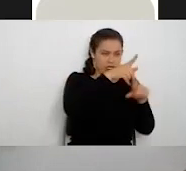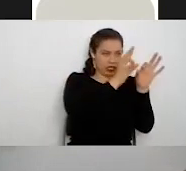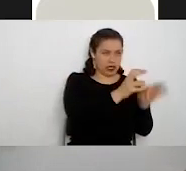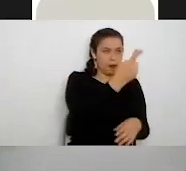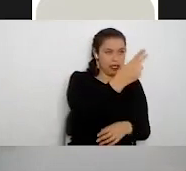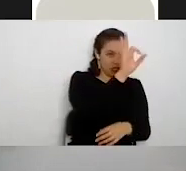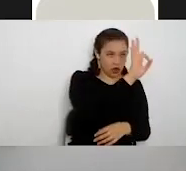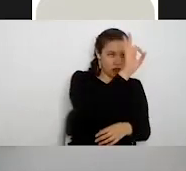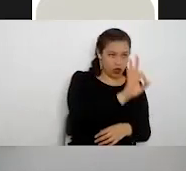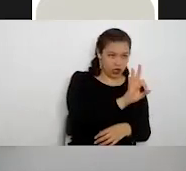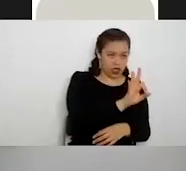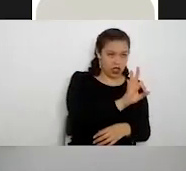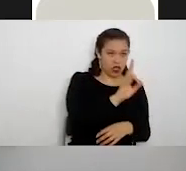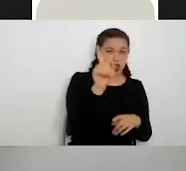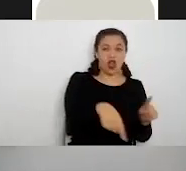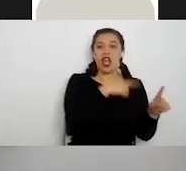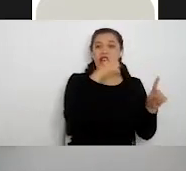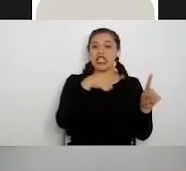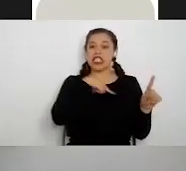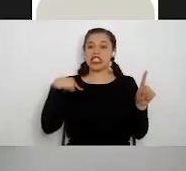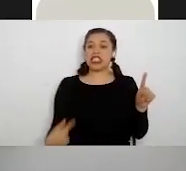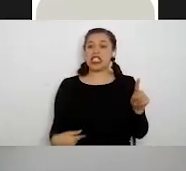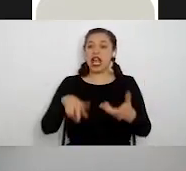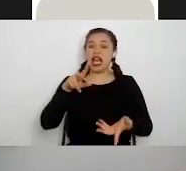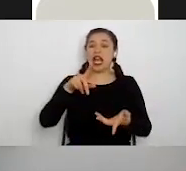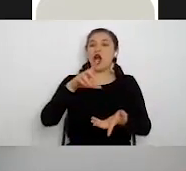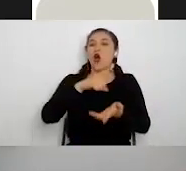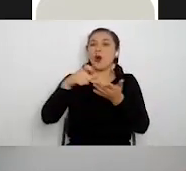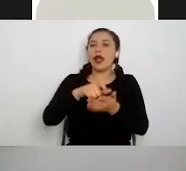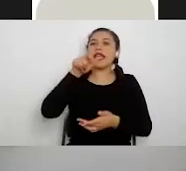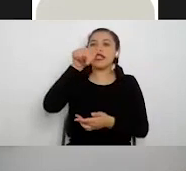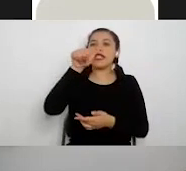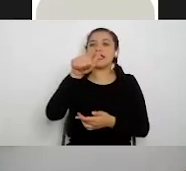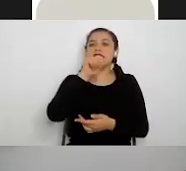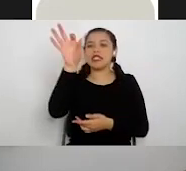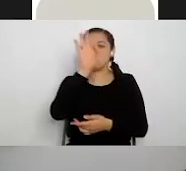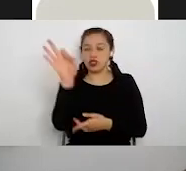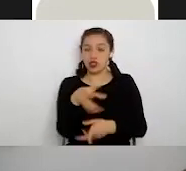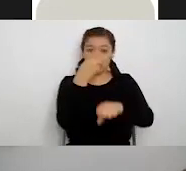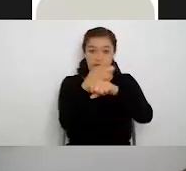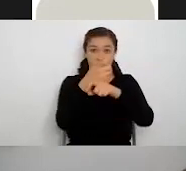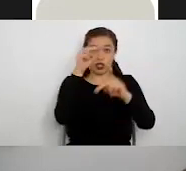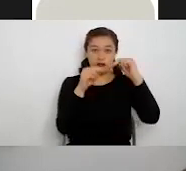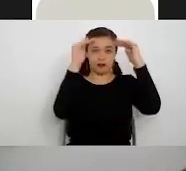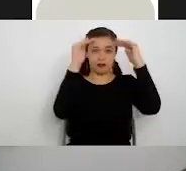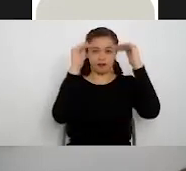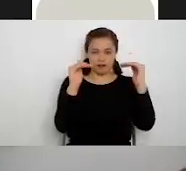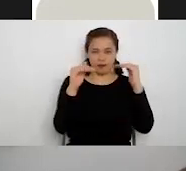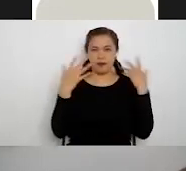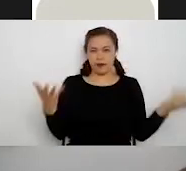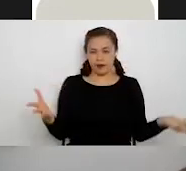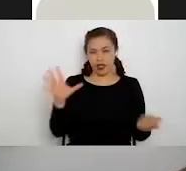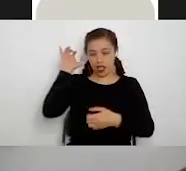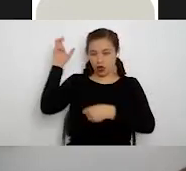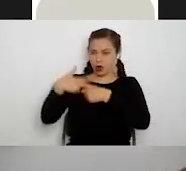25, China es el 16. Apenas los países de la Unión Europea, es decir, toda